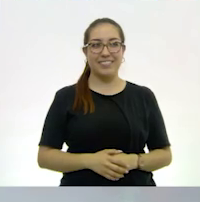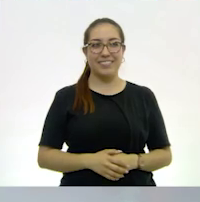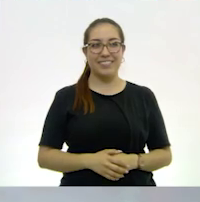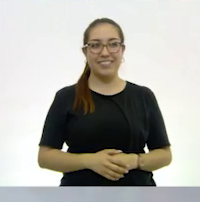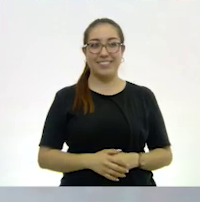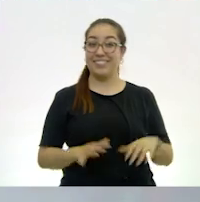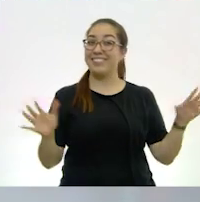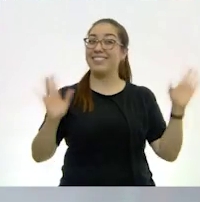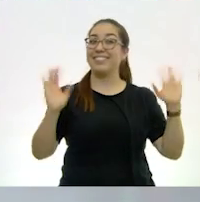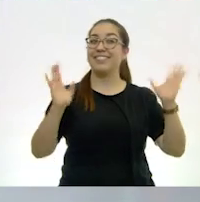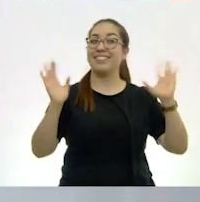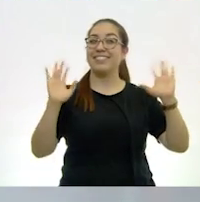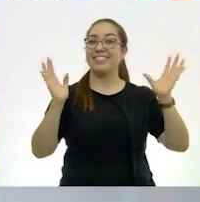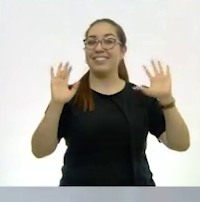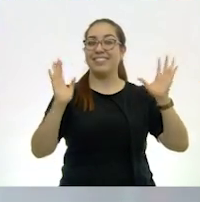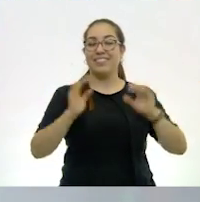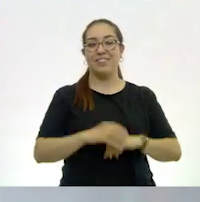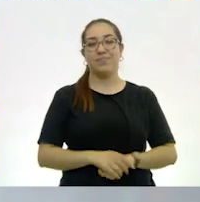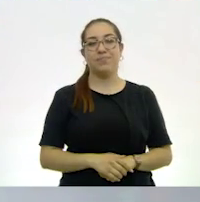Nos despedimos, maestra. Allá.